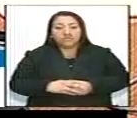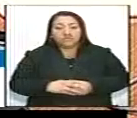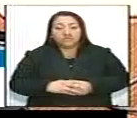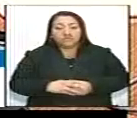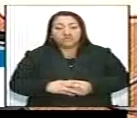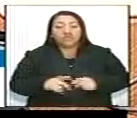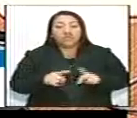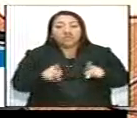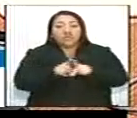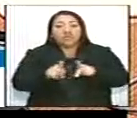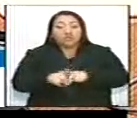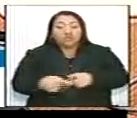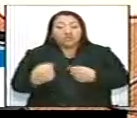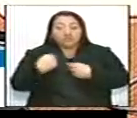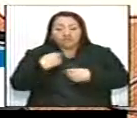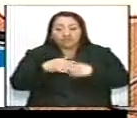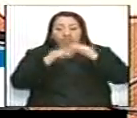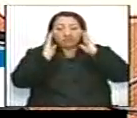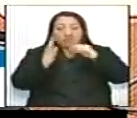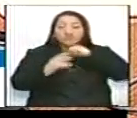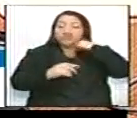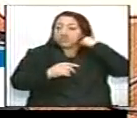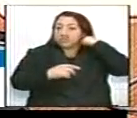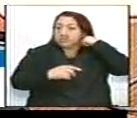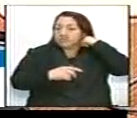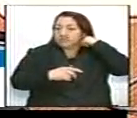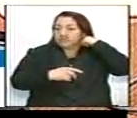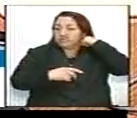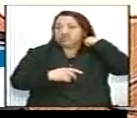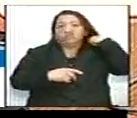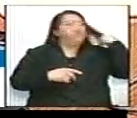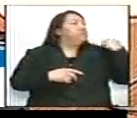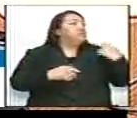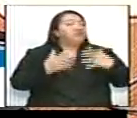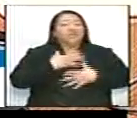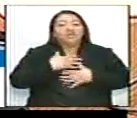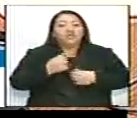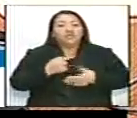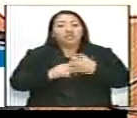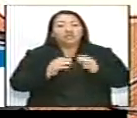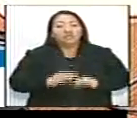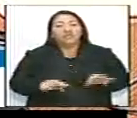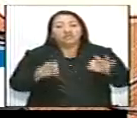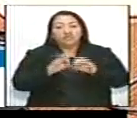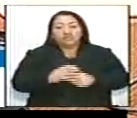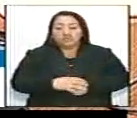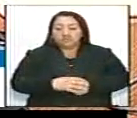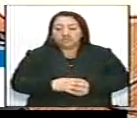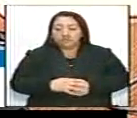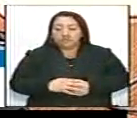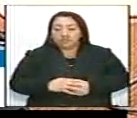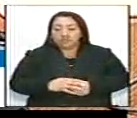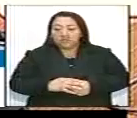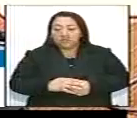tienen competencias para la atención primaria de la salud, que es la más importante. Todos sabemos